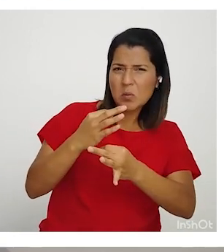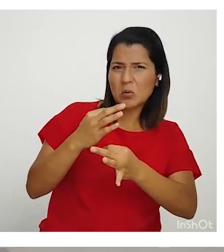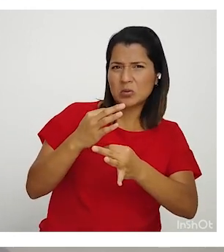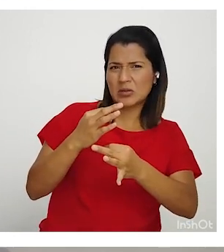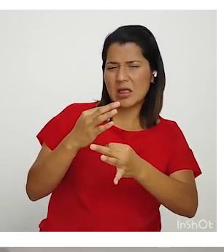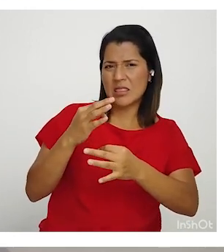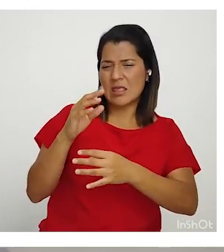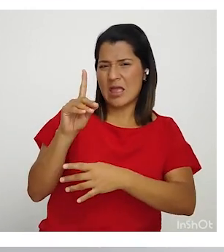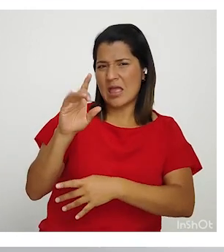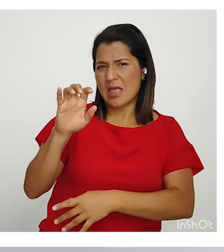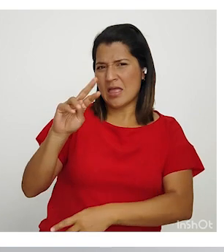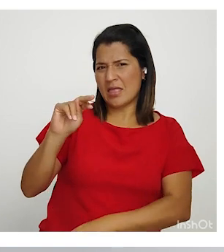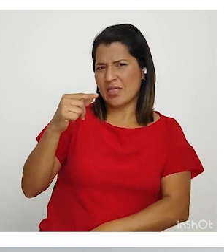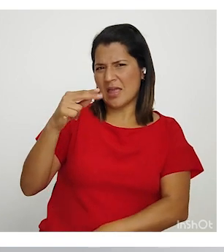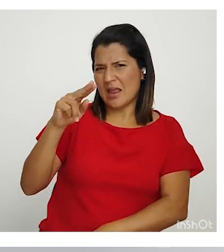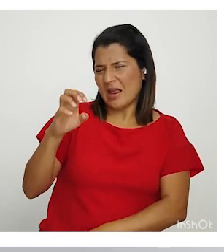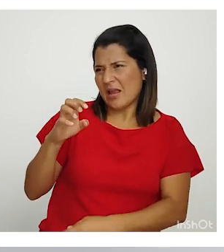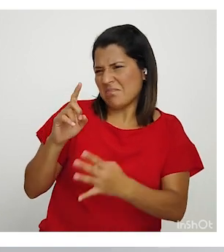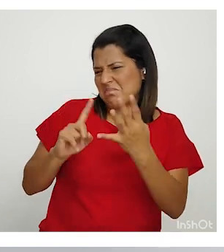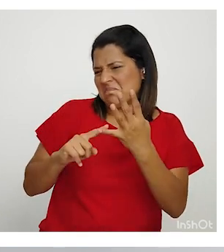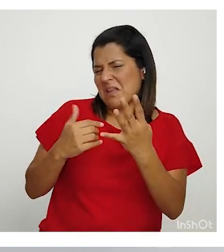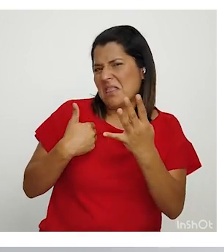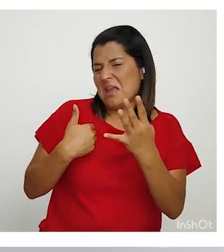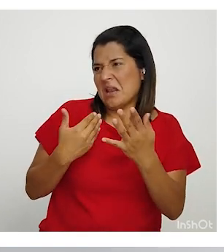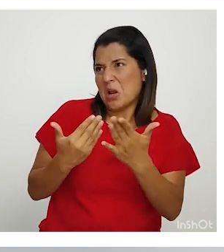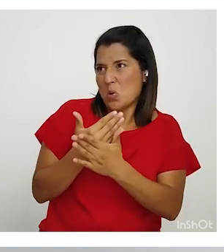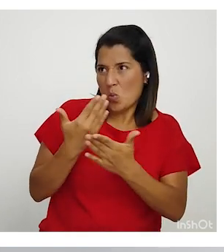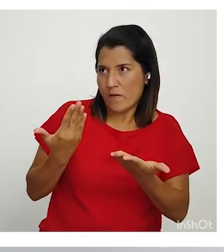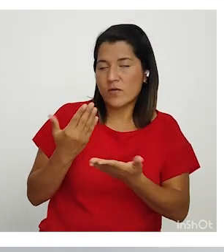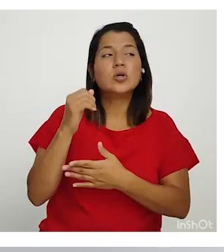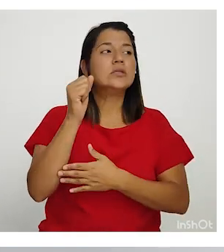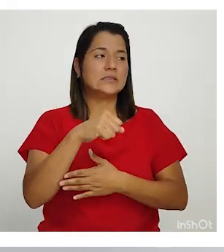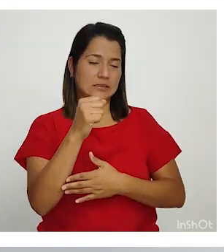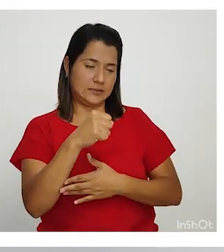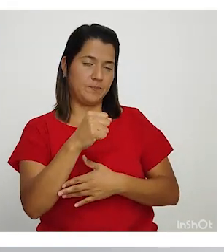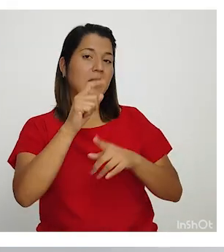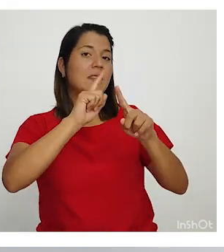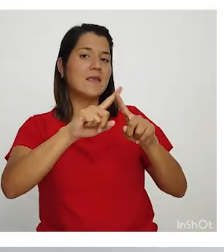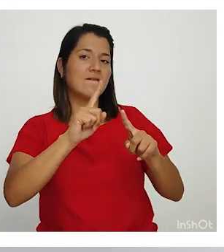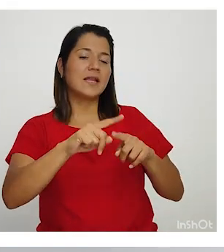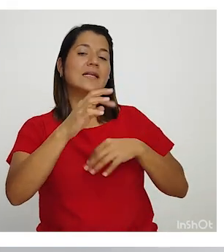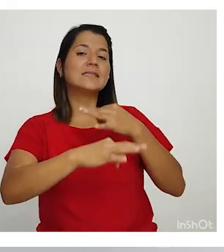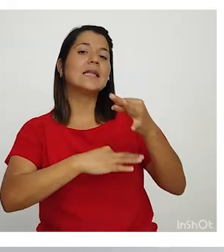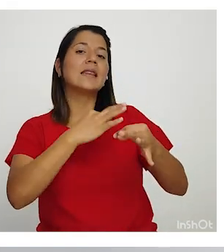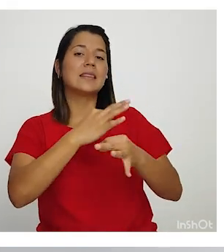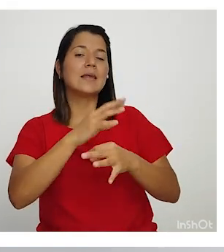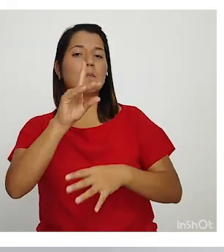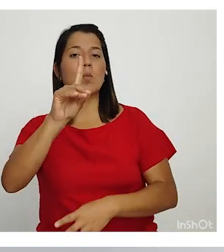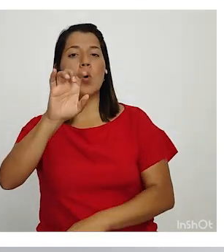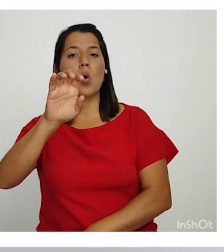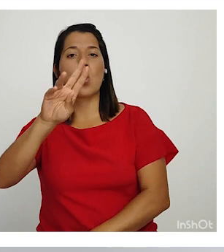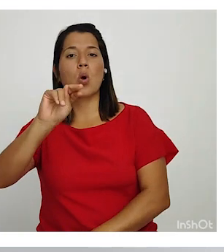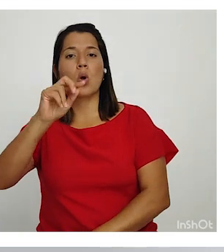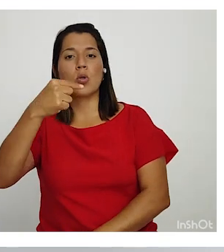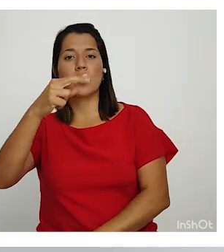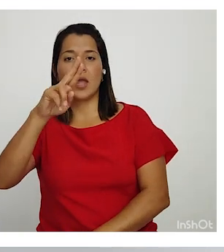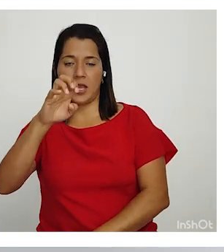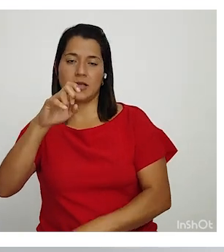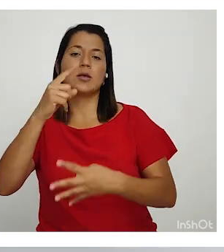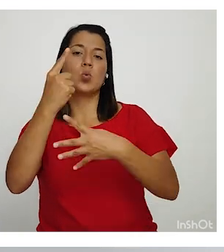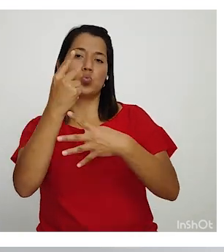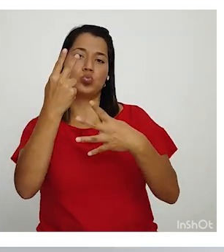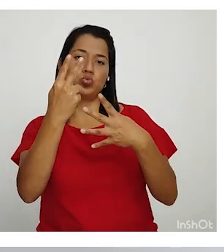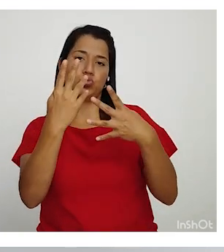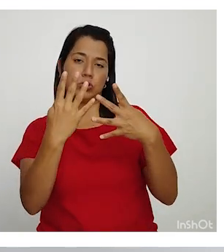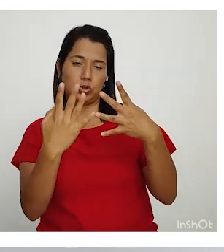otros? Sí, efectivamente hay varios tipos de dengue, ¿verdad? Tenemos desde el tipo 1, 2, 3 y el 4, que es el más de reciente diagnóstico y que